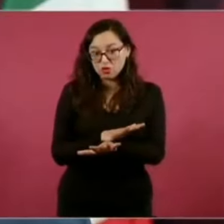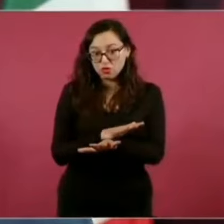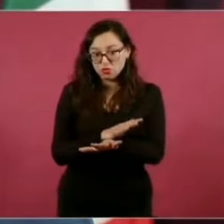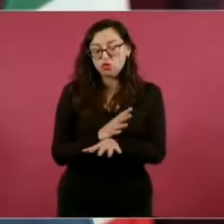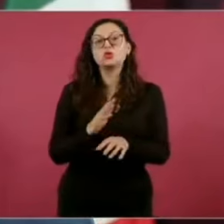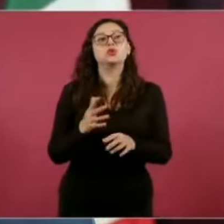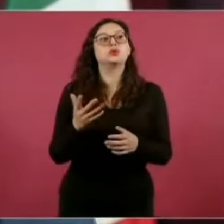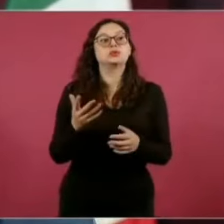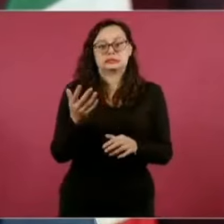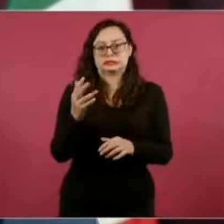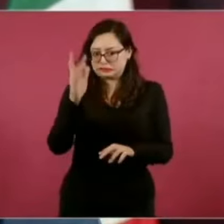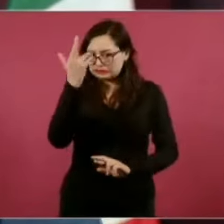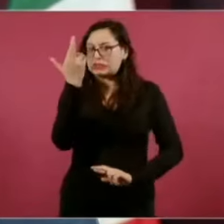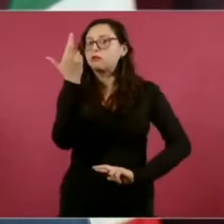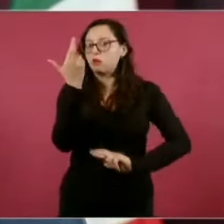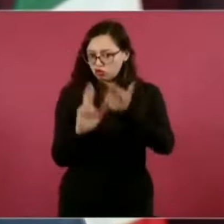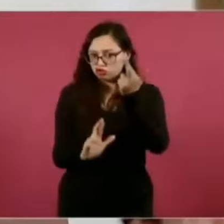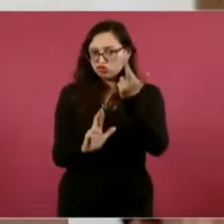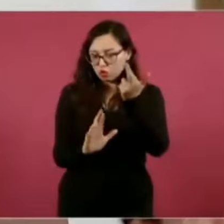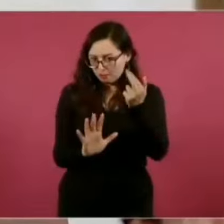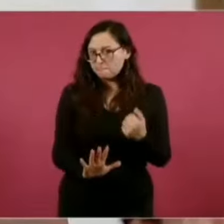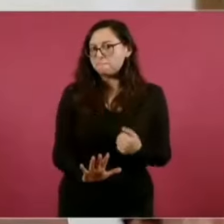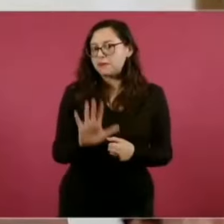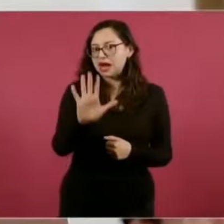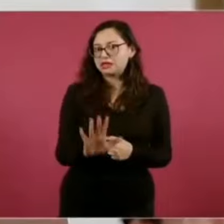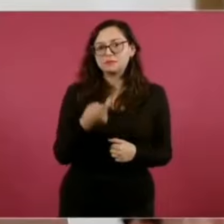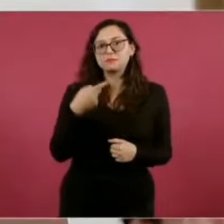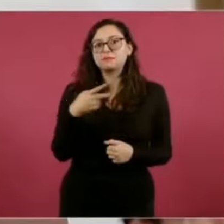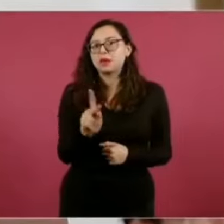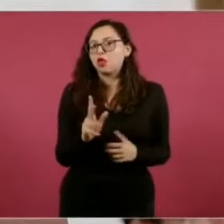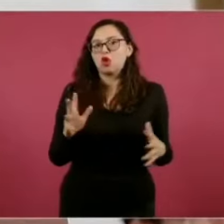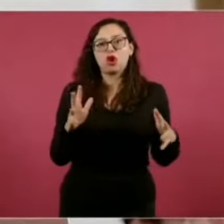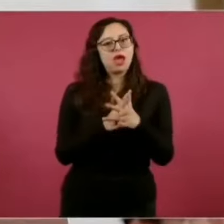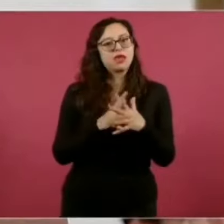para esta transformación sin violencia.